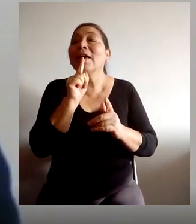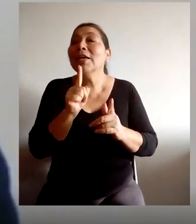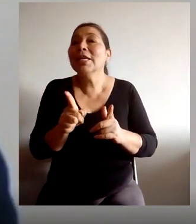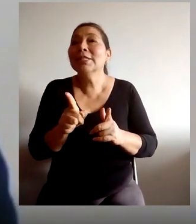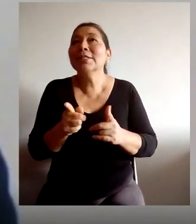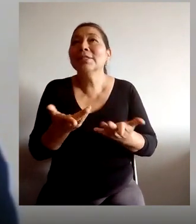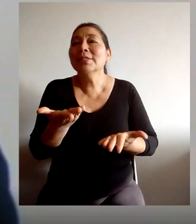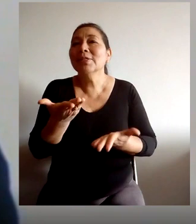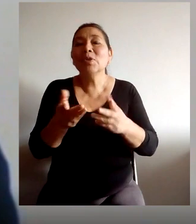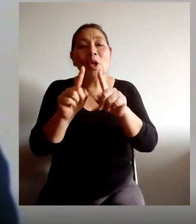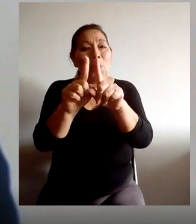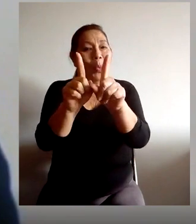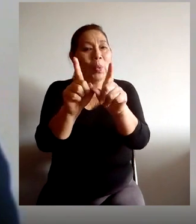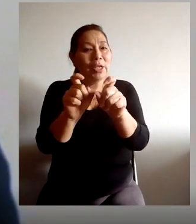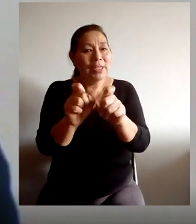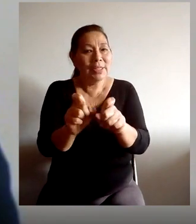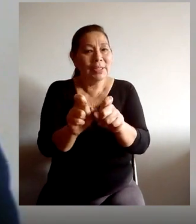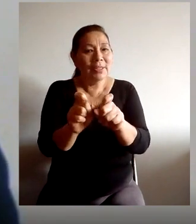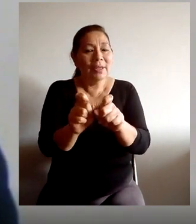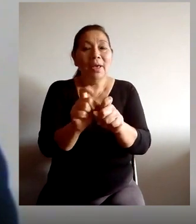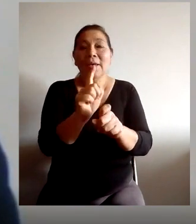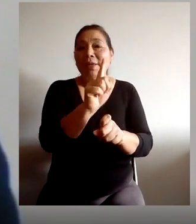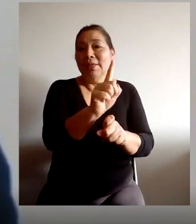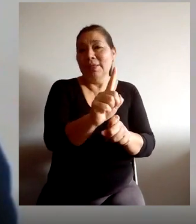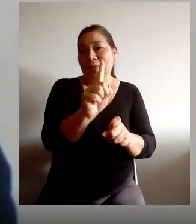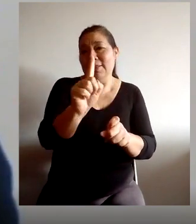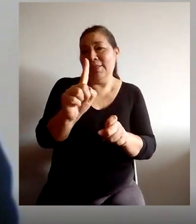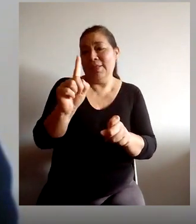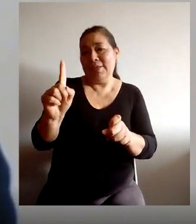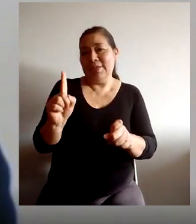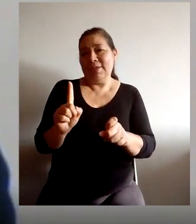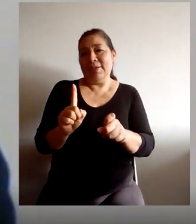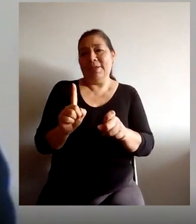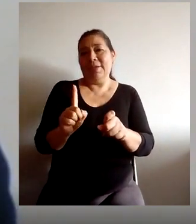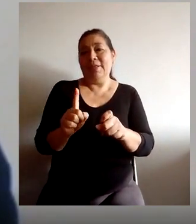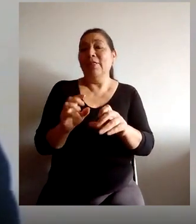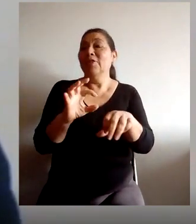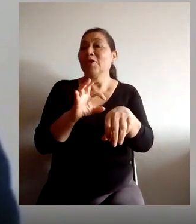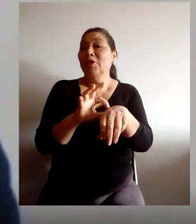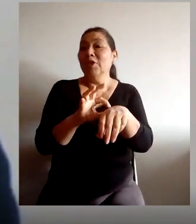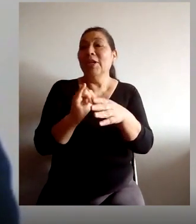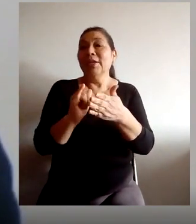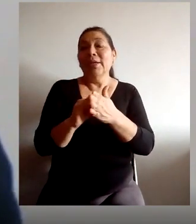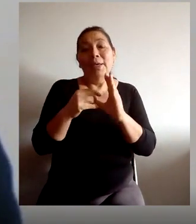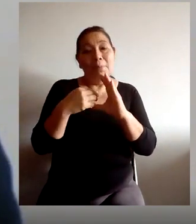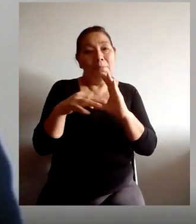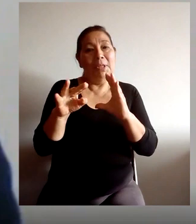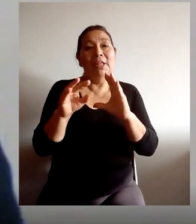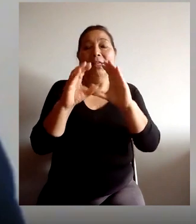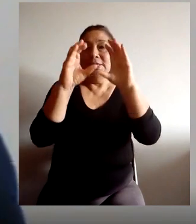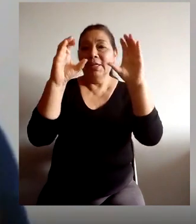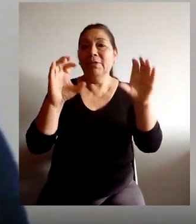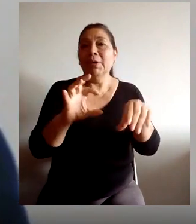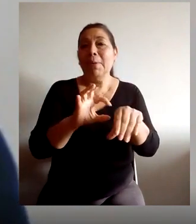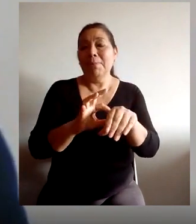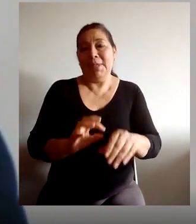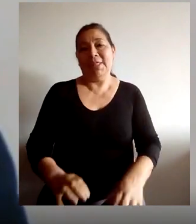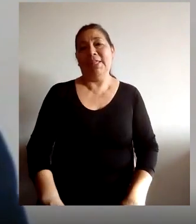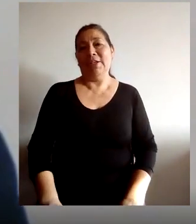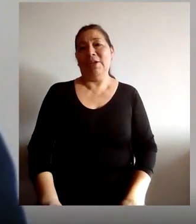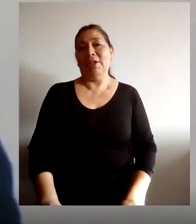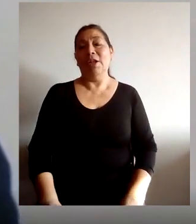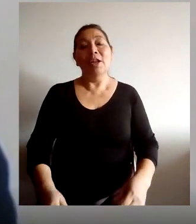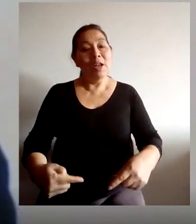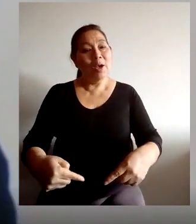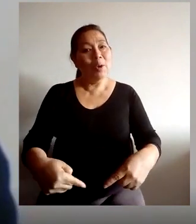médico que ha emitido el certificado médico, es decir, las competencias y las cualificaciones técnicas.